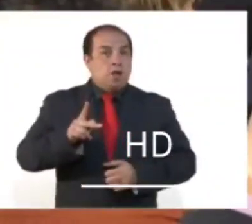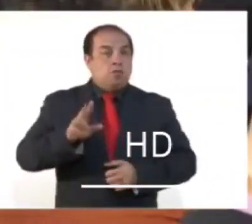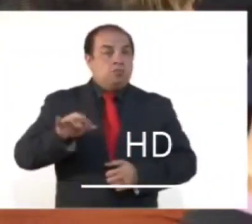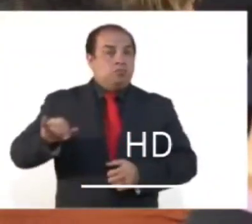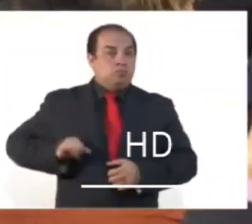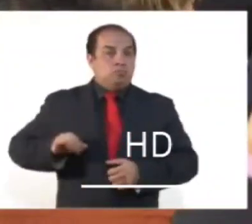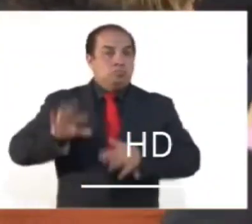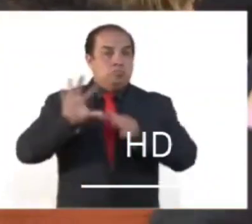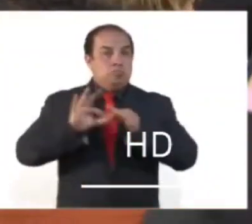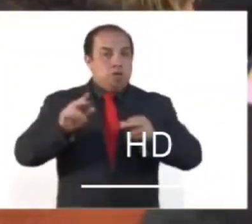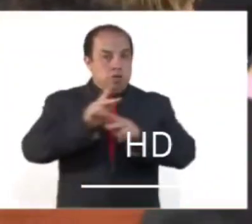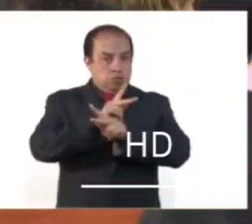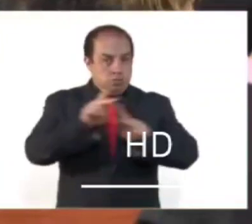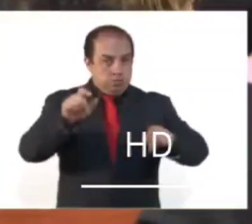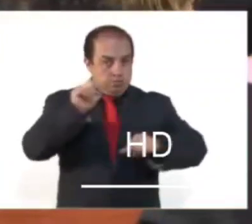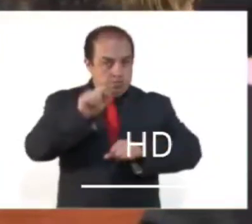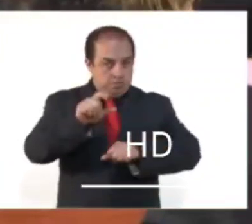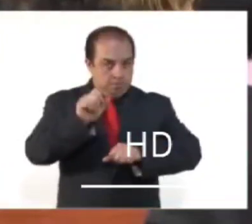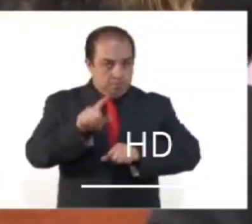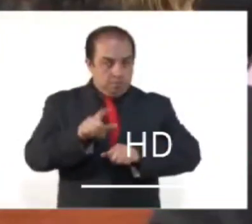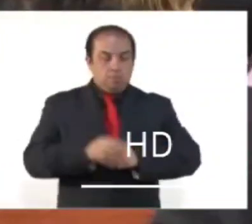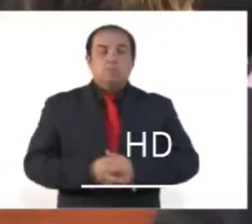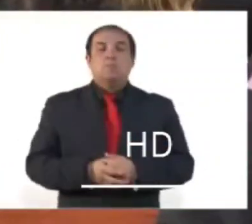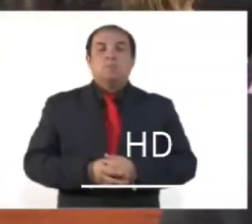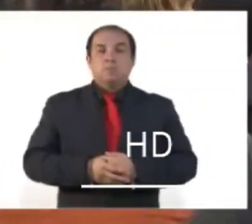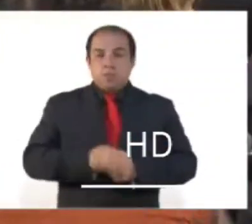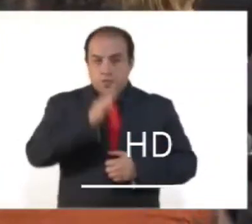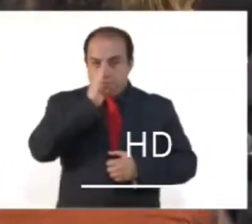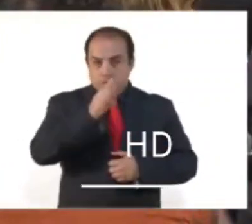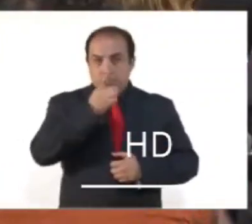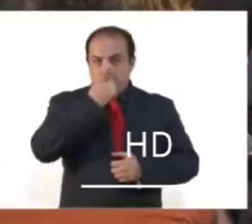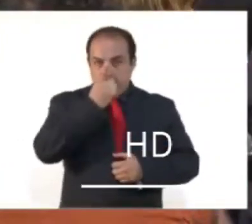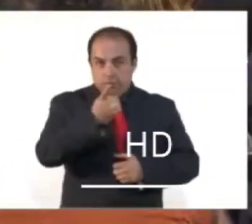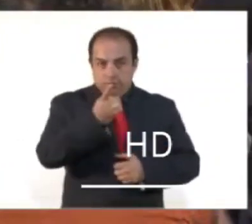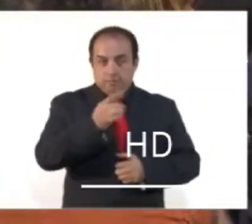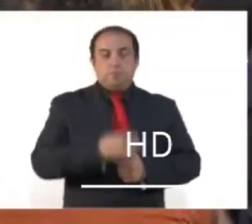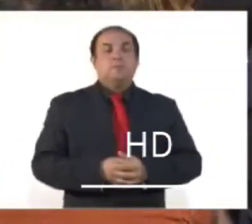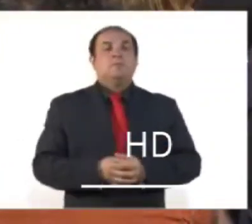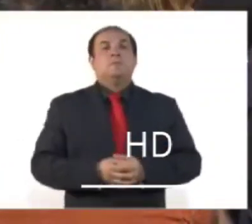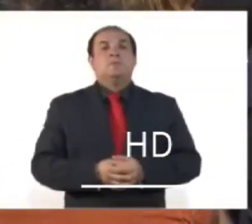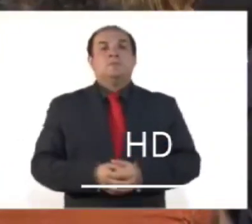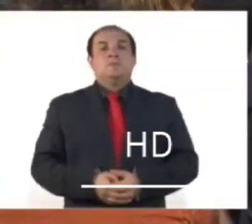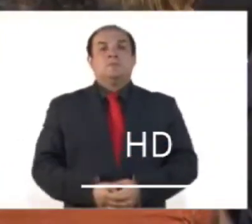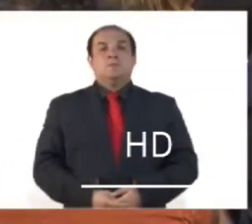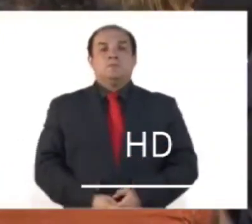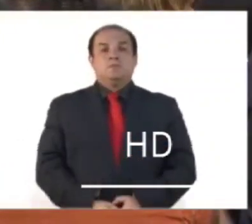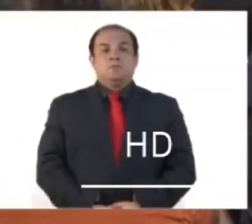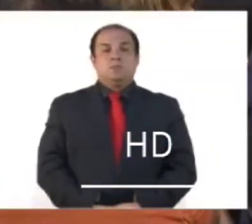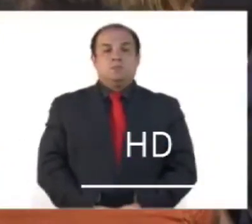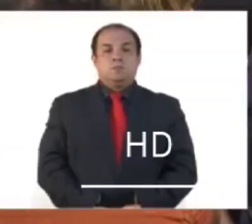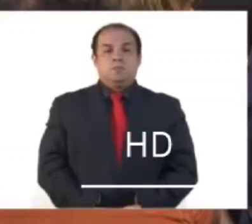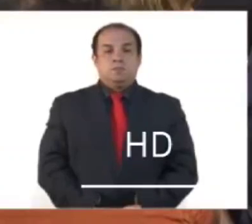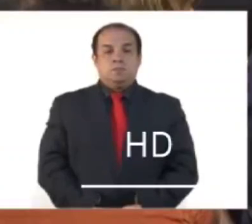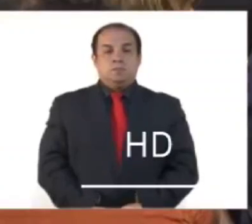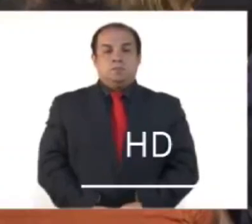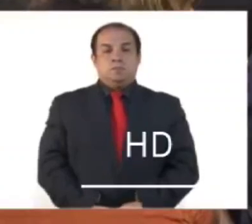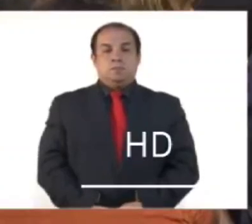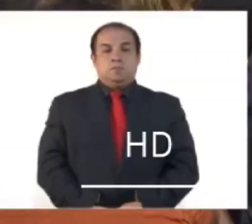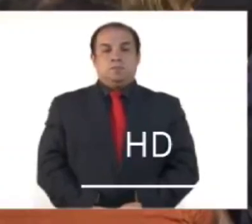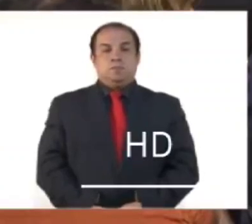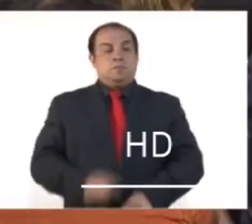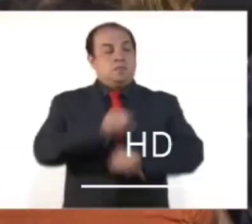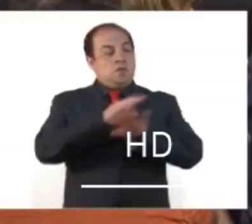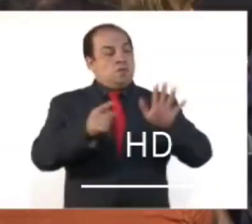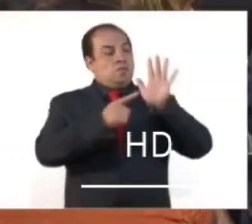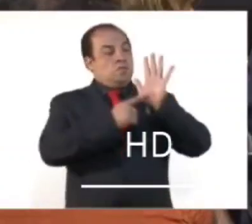ustedes también directamente y comentarlo. De hecho, todos los datos